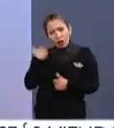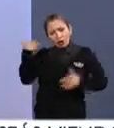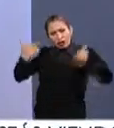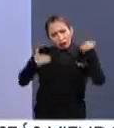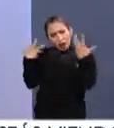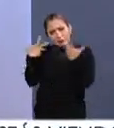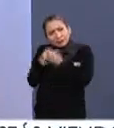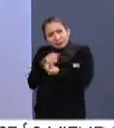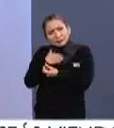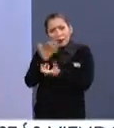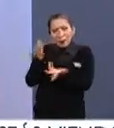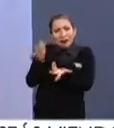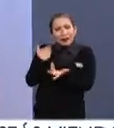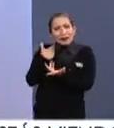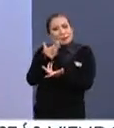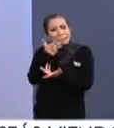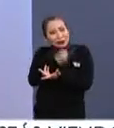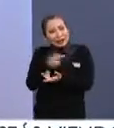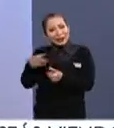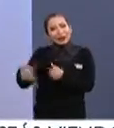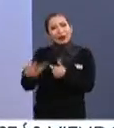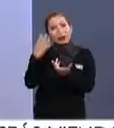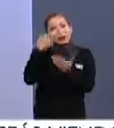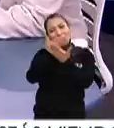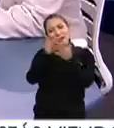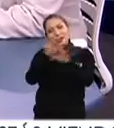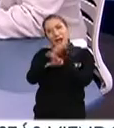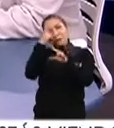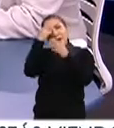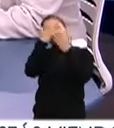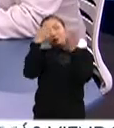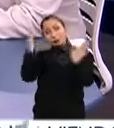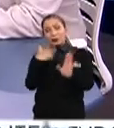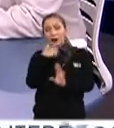viven, estoy segura que cambia su perspectiva. Sí,